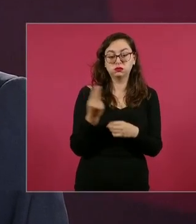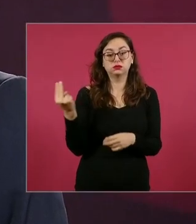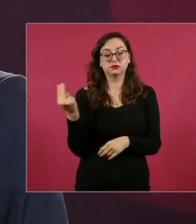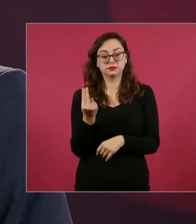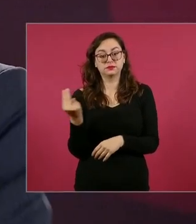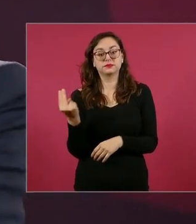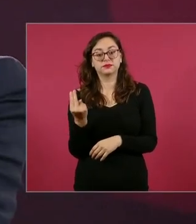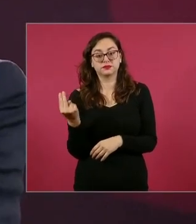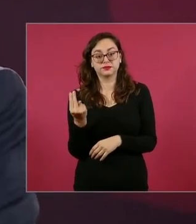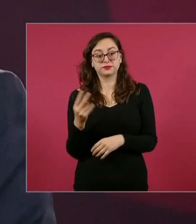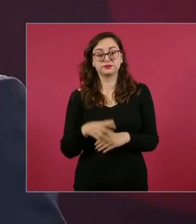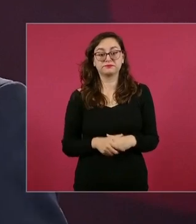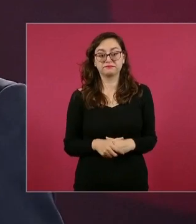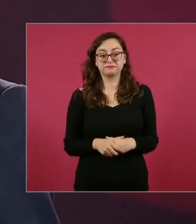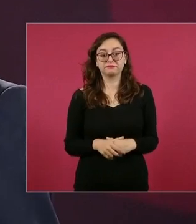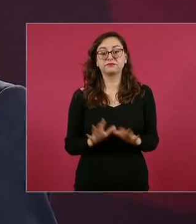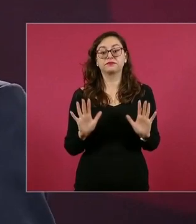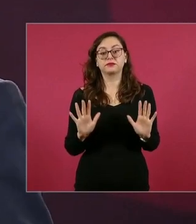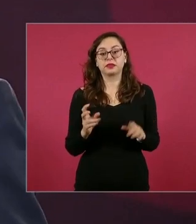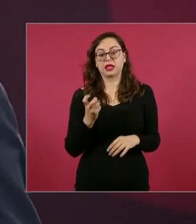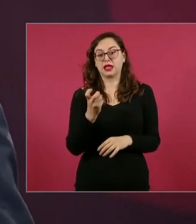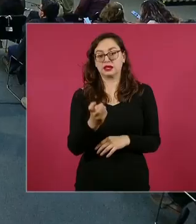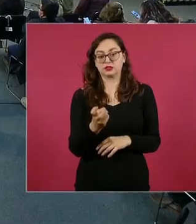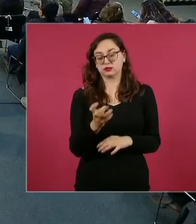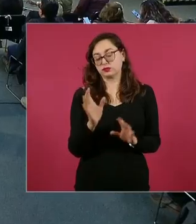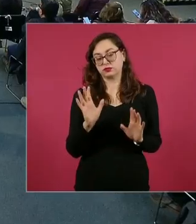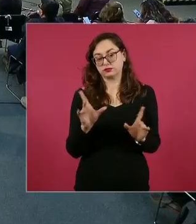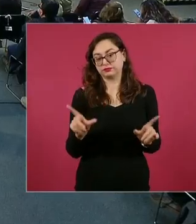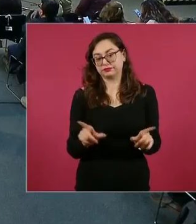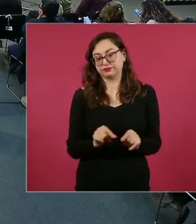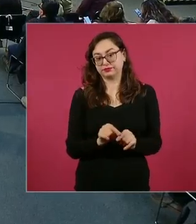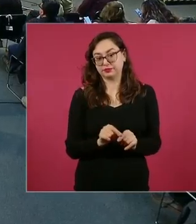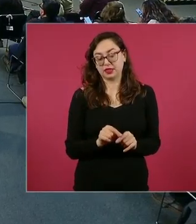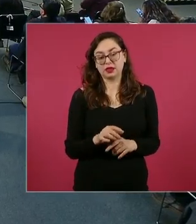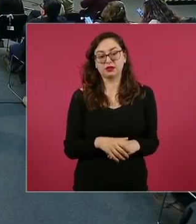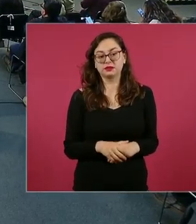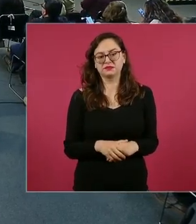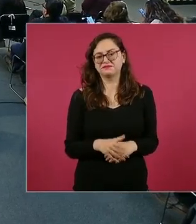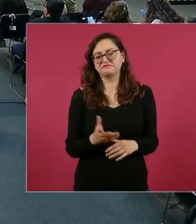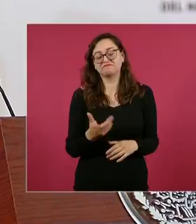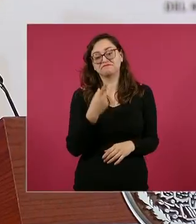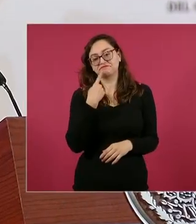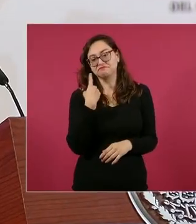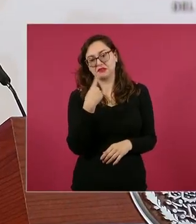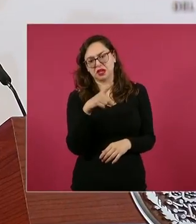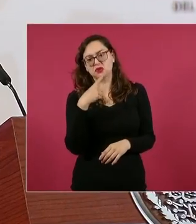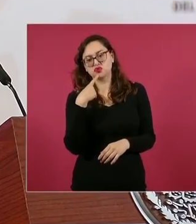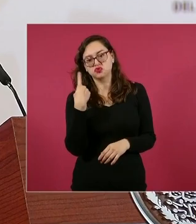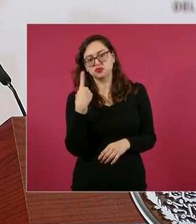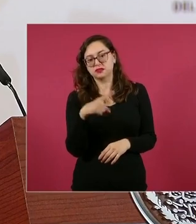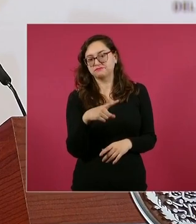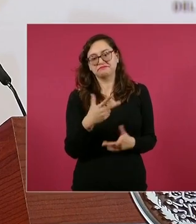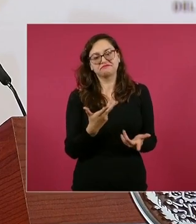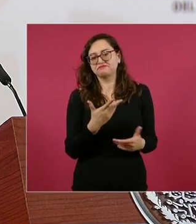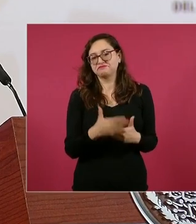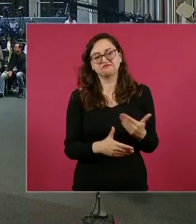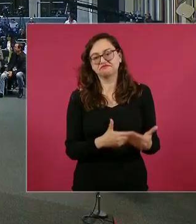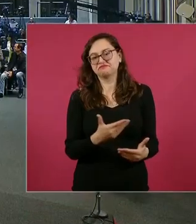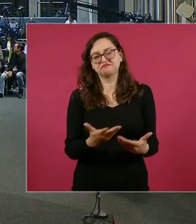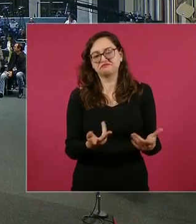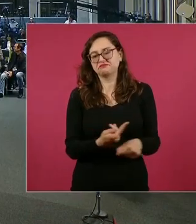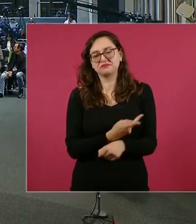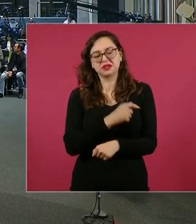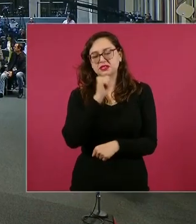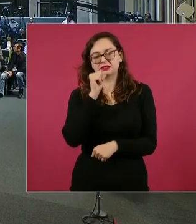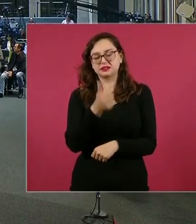pueblo Pero bueno es no pasa además esas denuncias no no prospera De